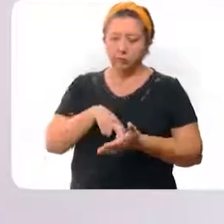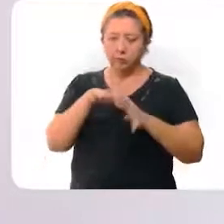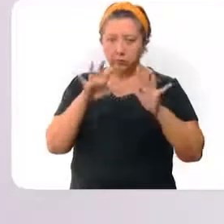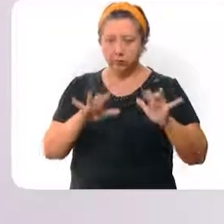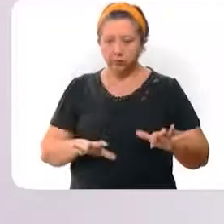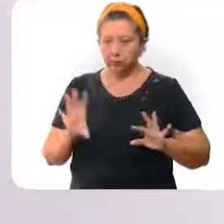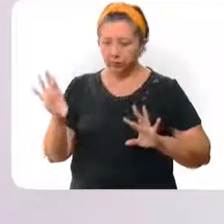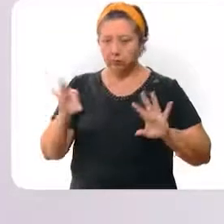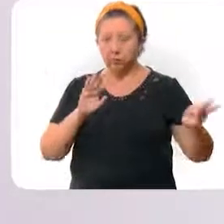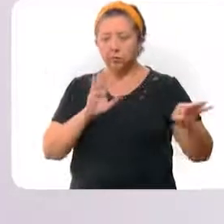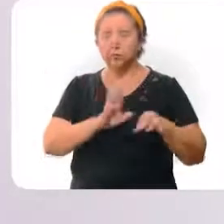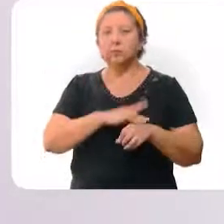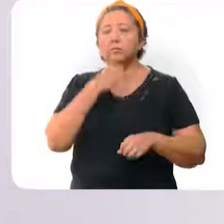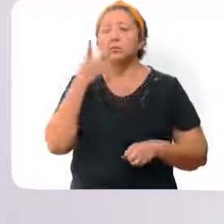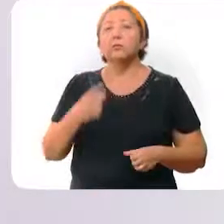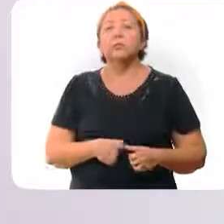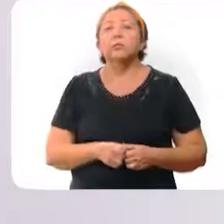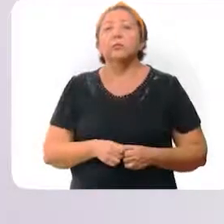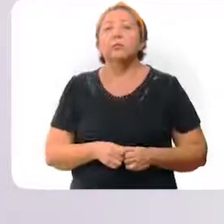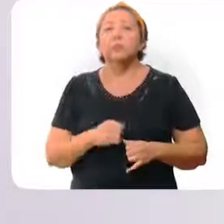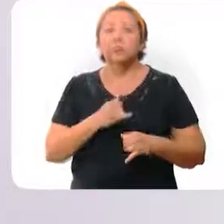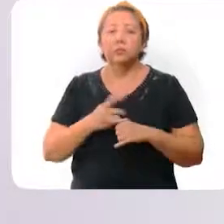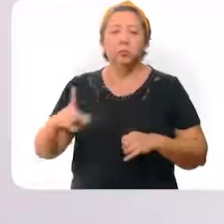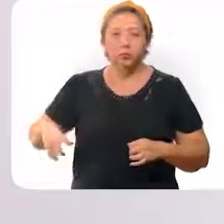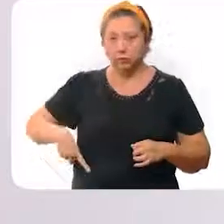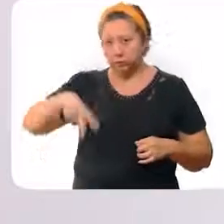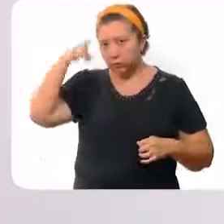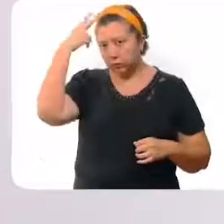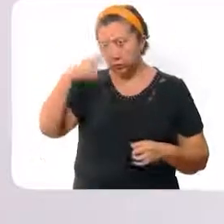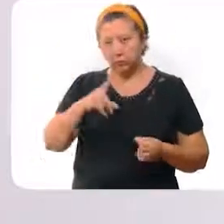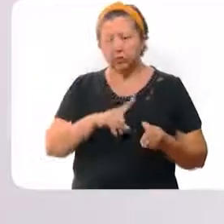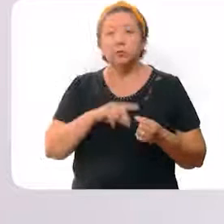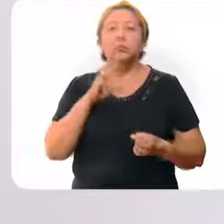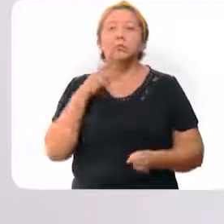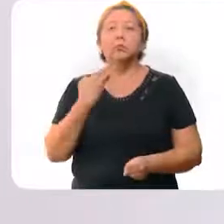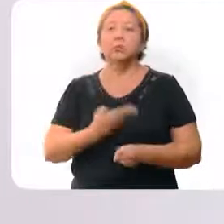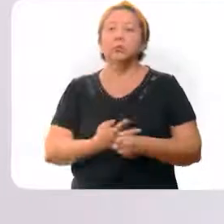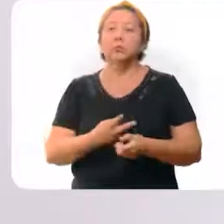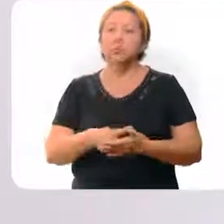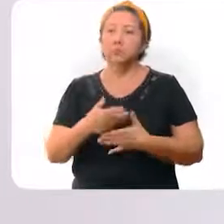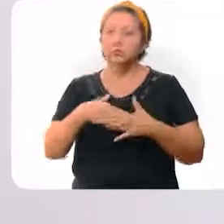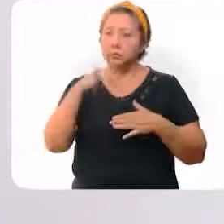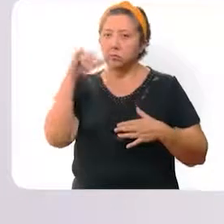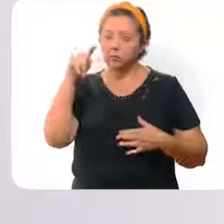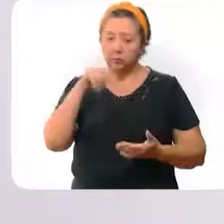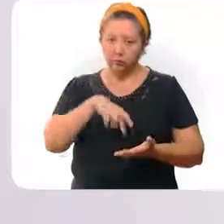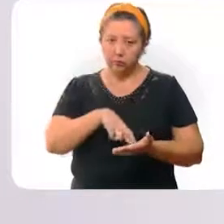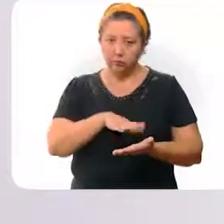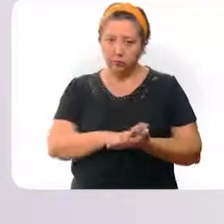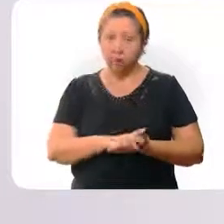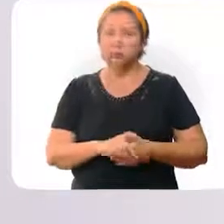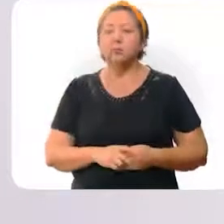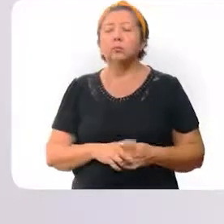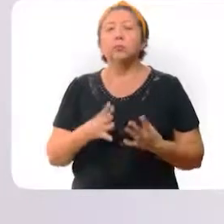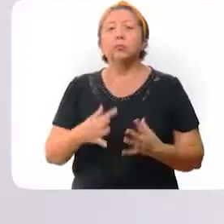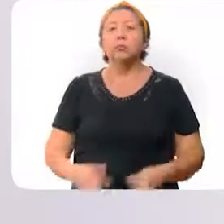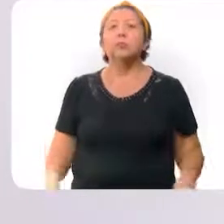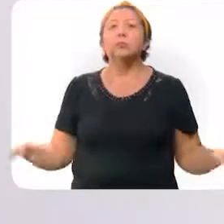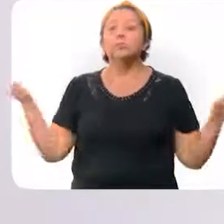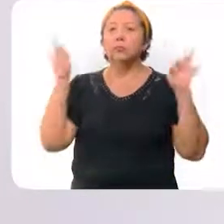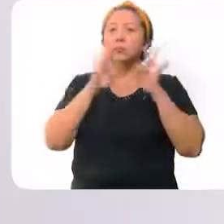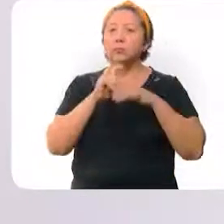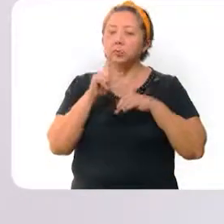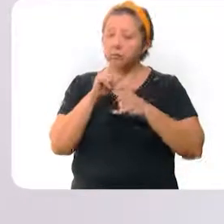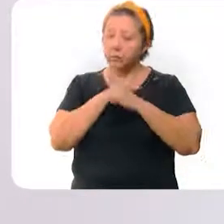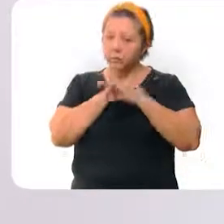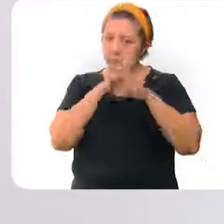registrada y seleccionada por medio de las plataformas del gobierno federal, quien está a cargo del proceso de citas y registros. Es importante